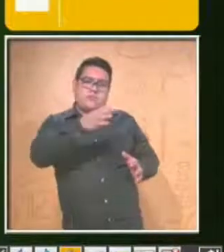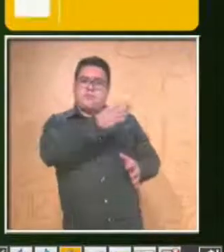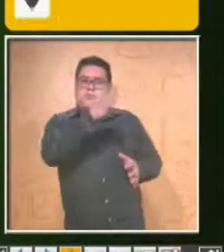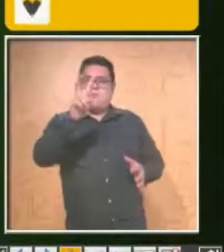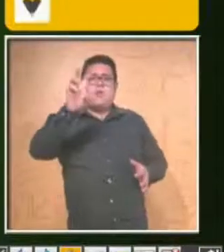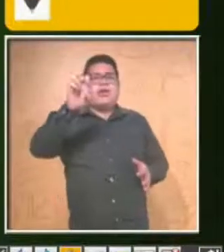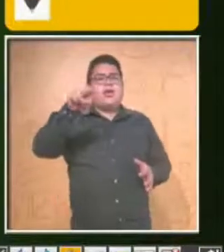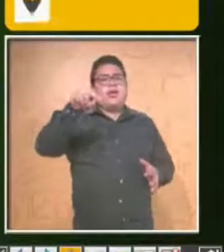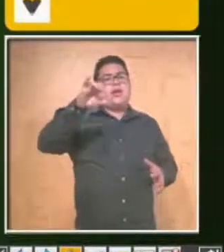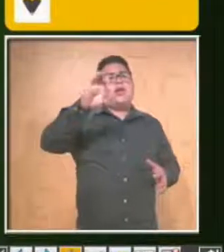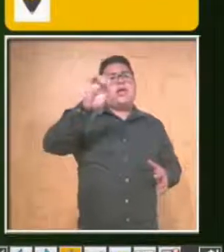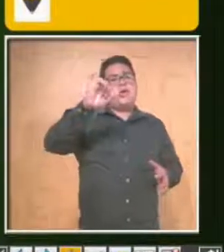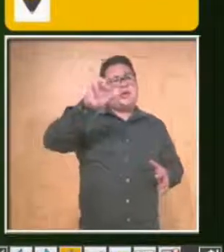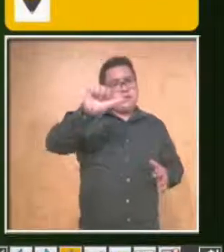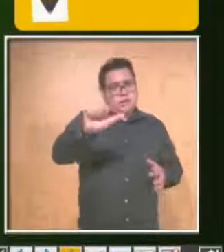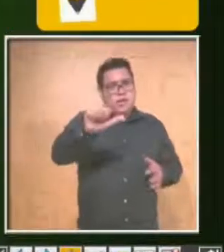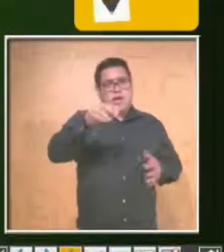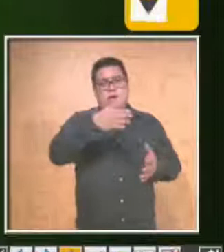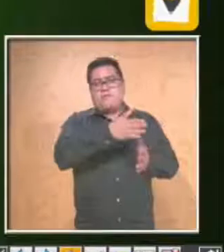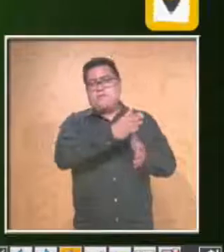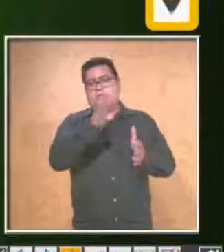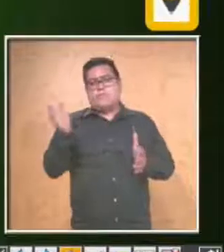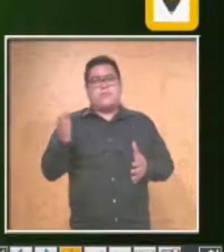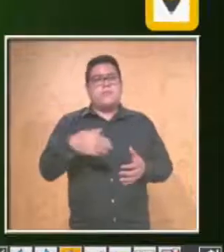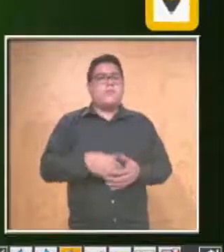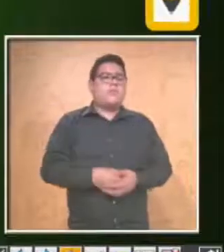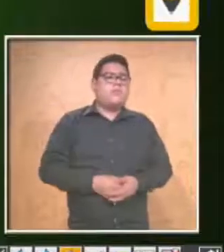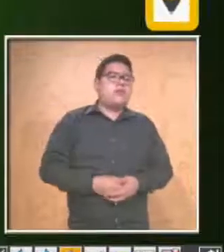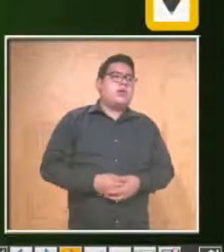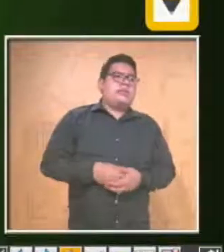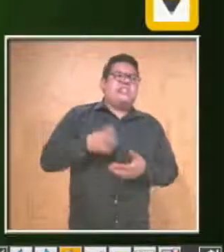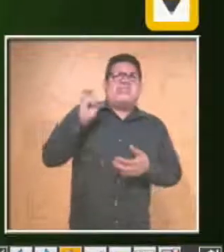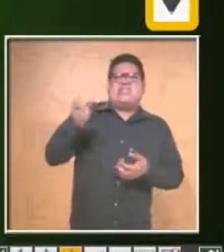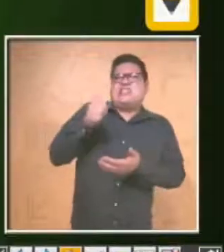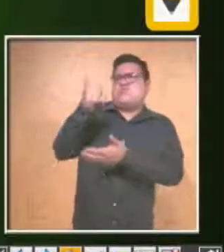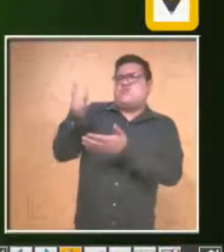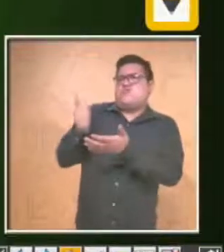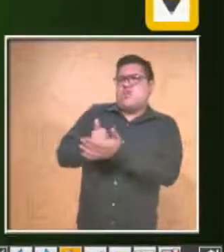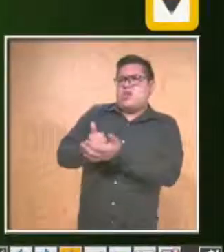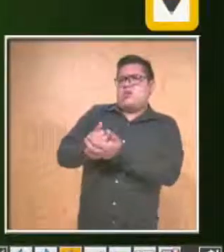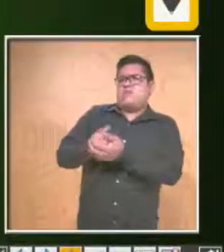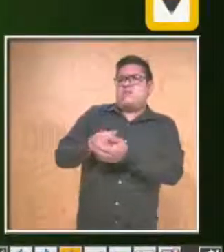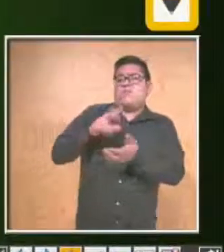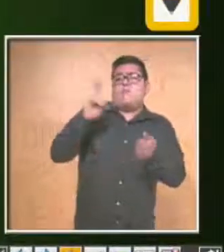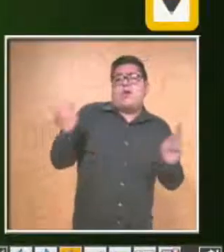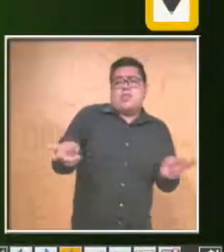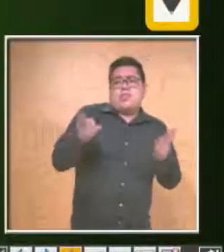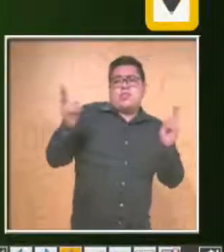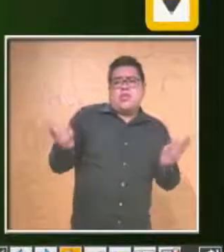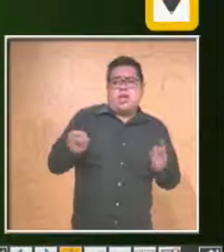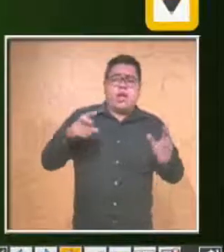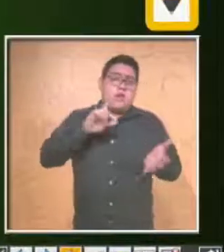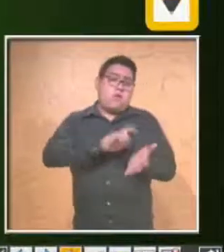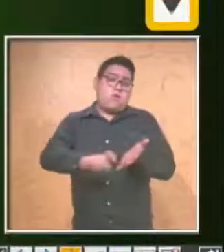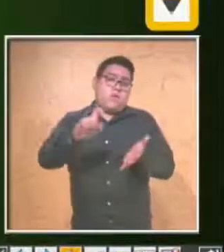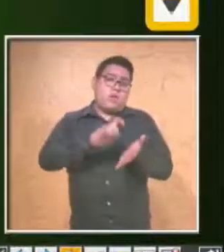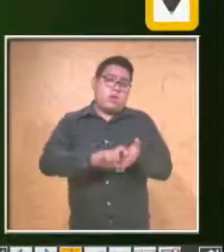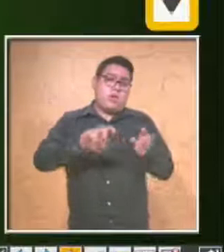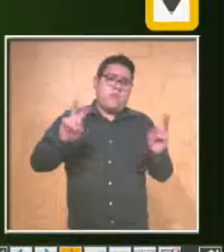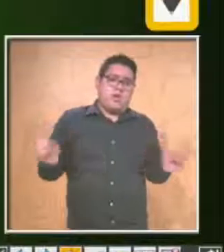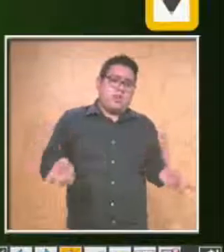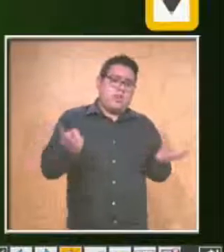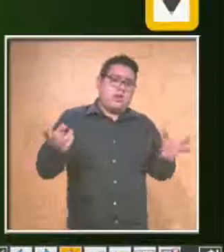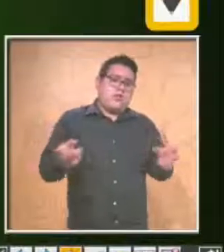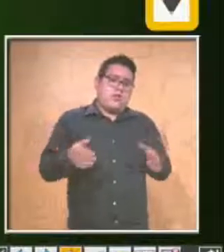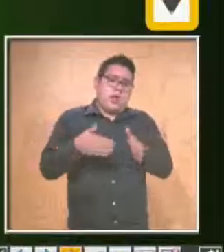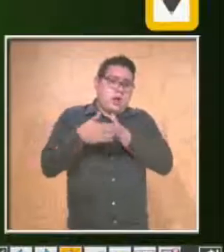eran ciudades muy comerciales, es decir, muchos productos salían de esos puertos hacia otros